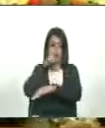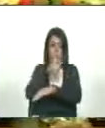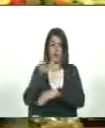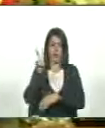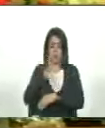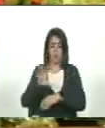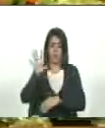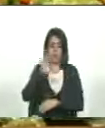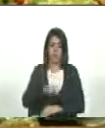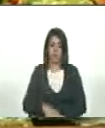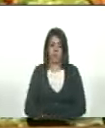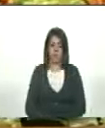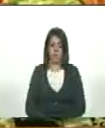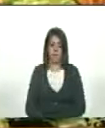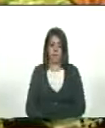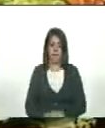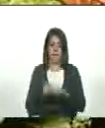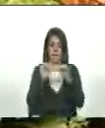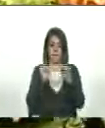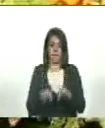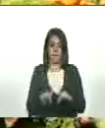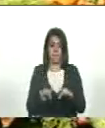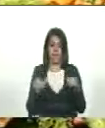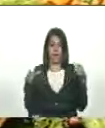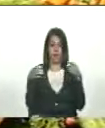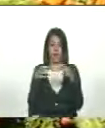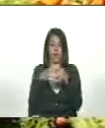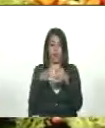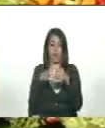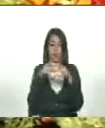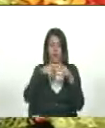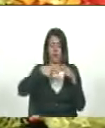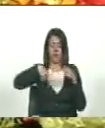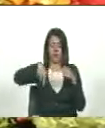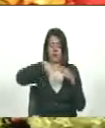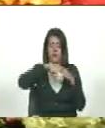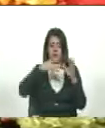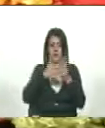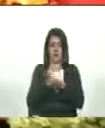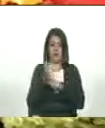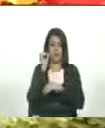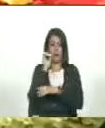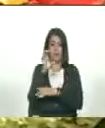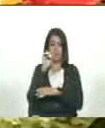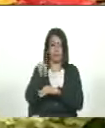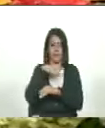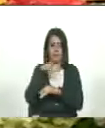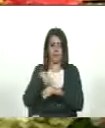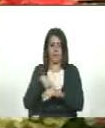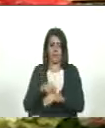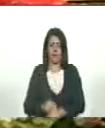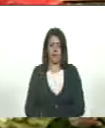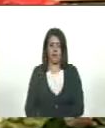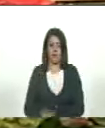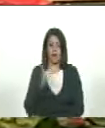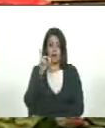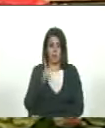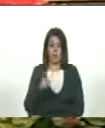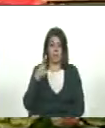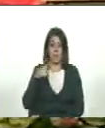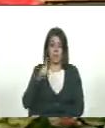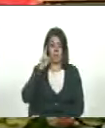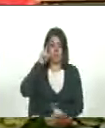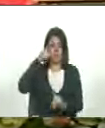de Venezuela. Este cuerpo que significa El Parlamento venezolano debe tener